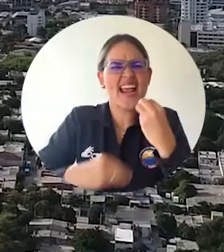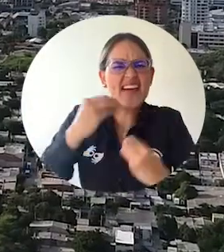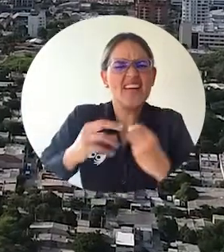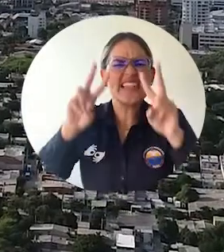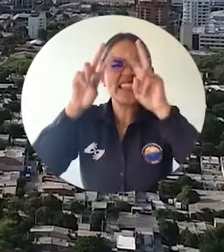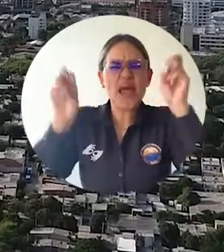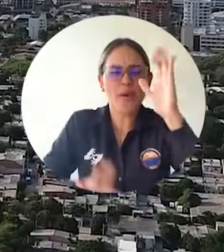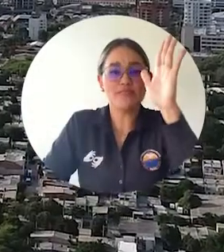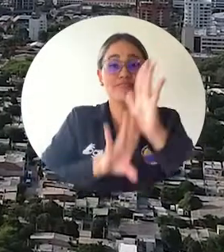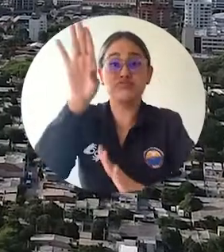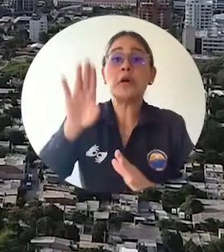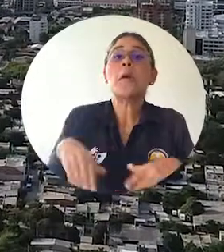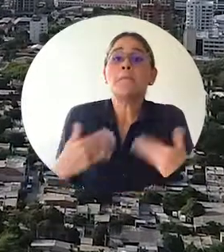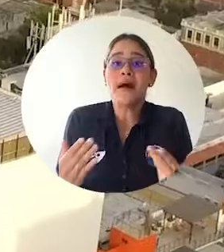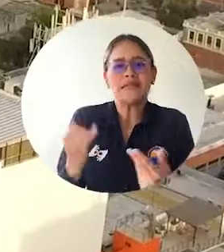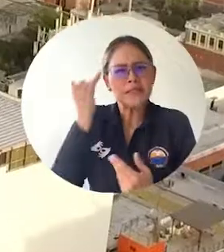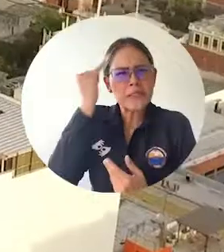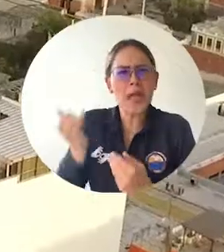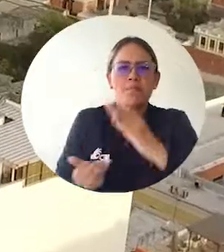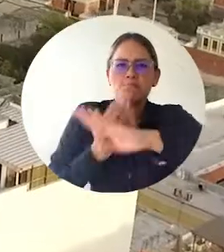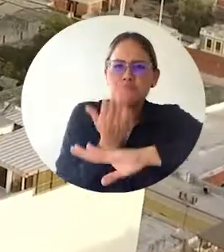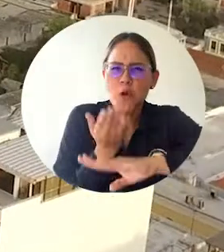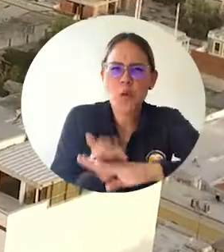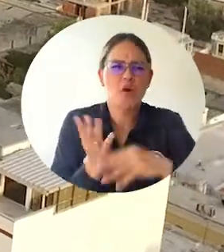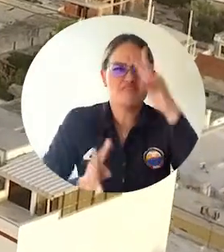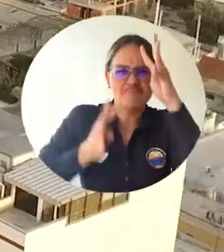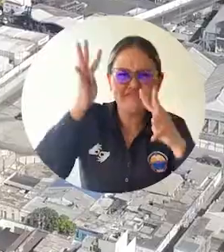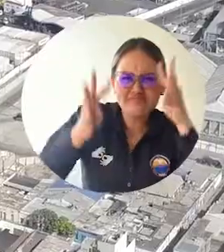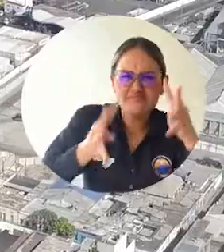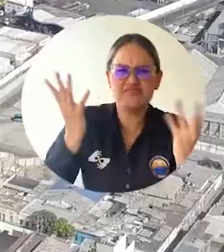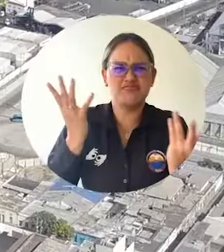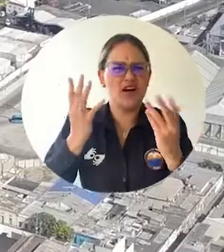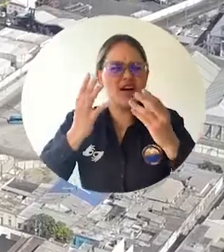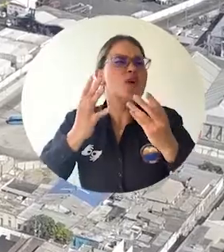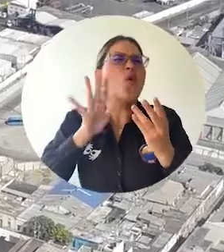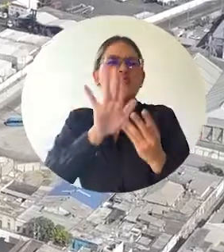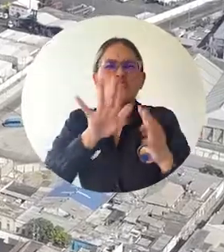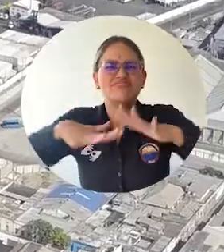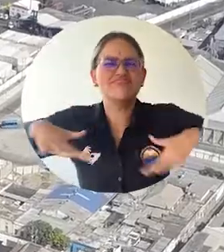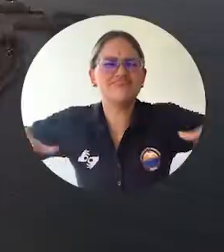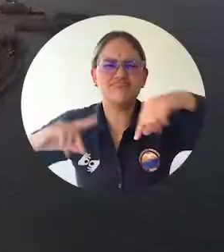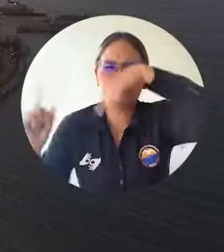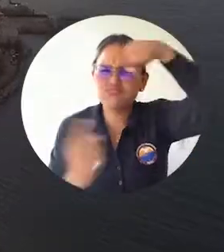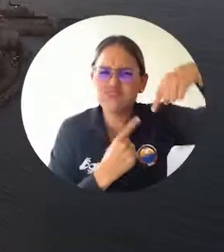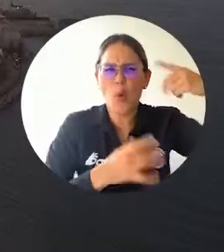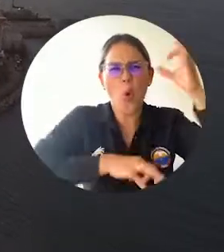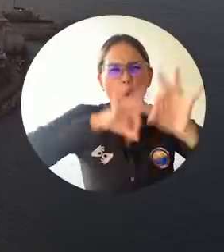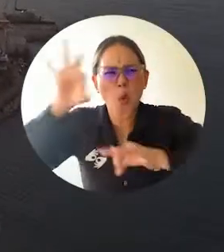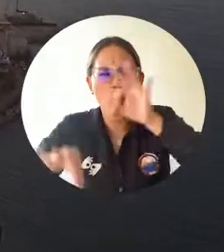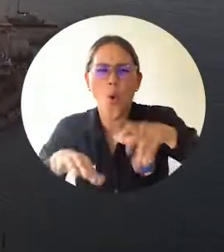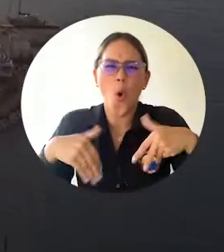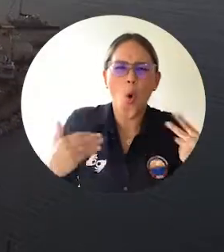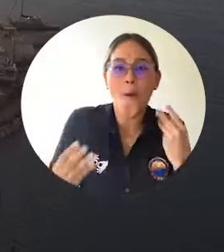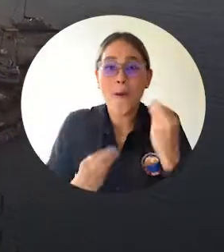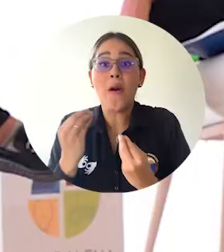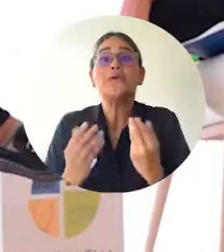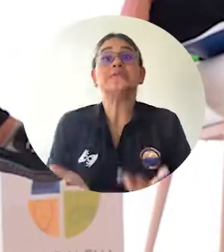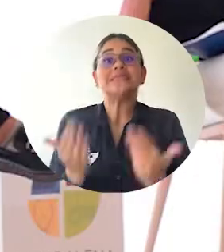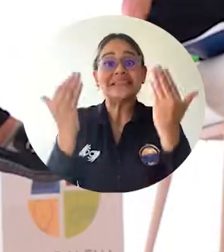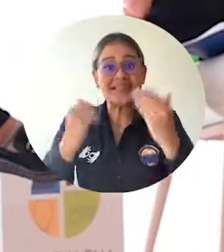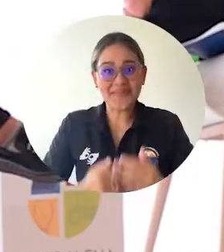alcanzables para su desarrollo, donde realizó aportes en materia de proyectos, emprendimiento, innovación, turismo regenerativo, entre